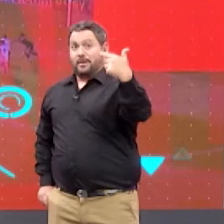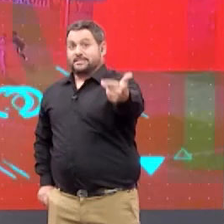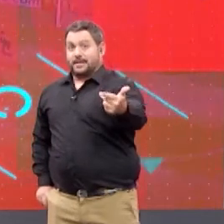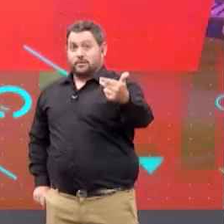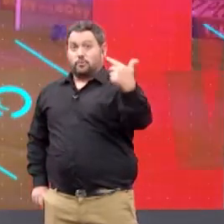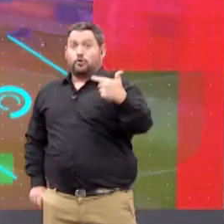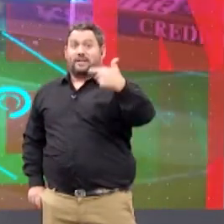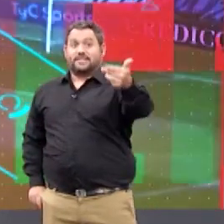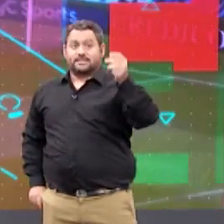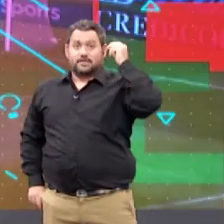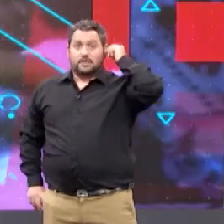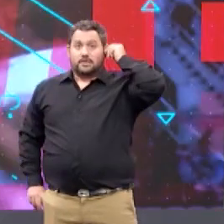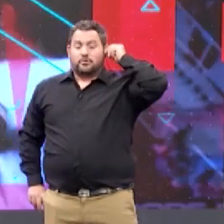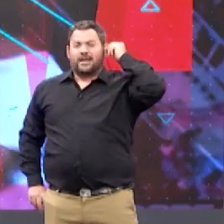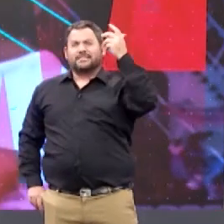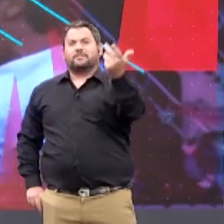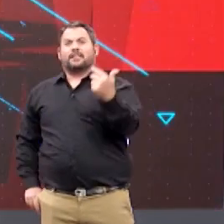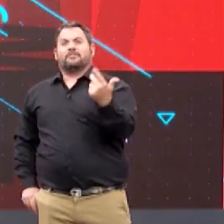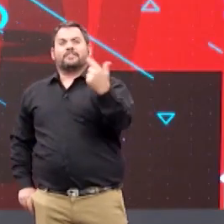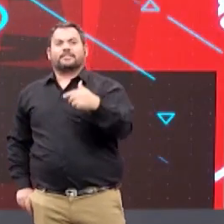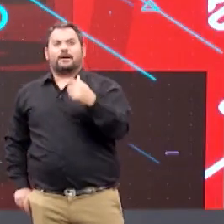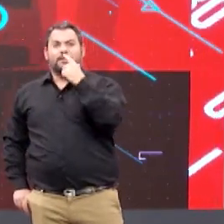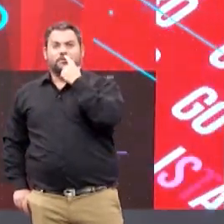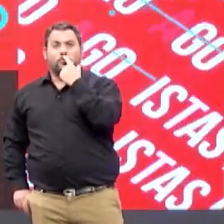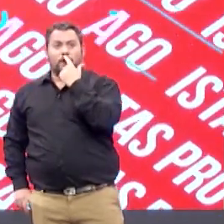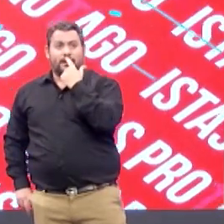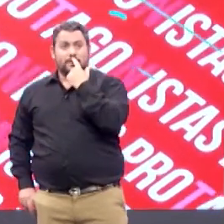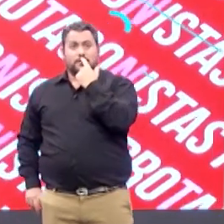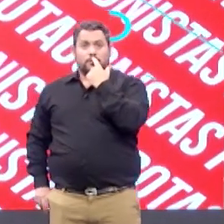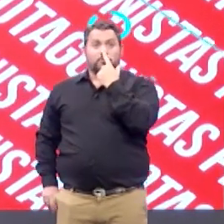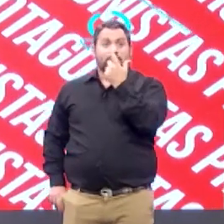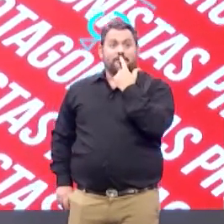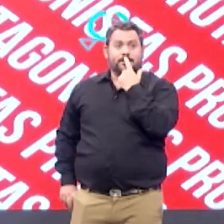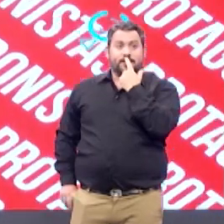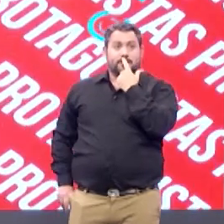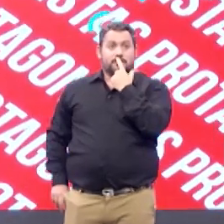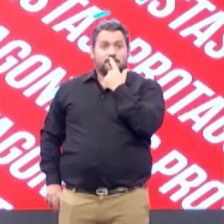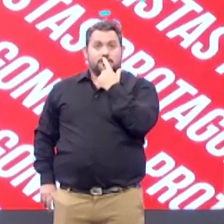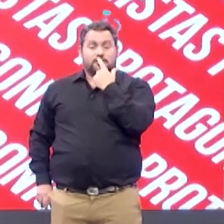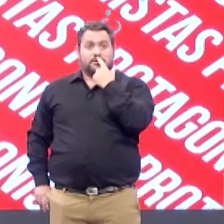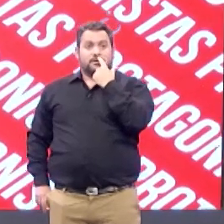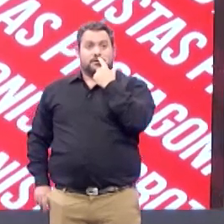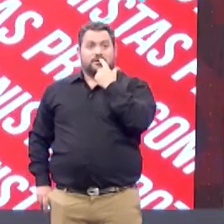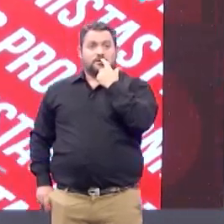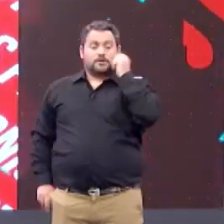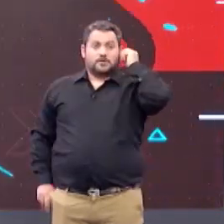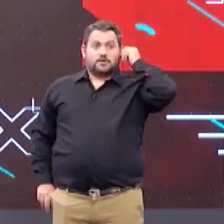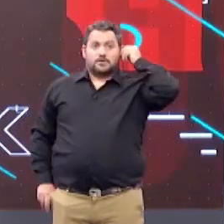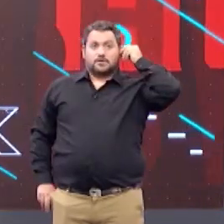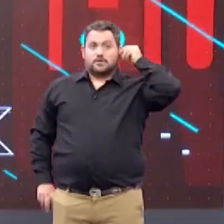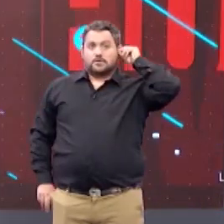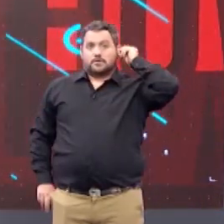sea, en eso de pensar, ¿cómo lo pensás? Porque ¿qué significa el defenderte más, Mati? ¿Como Boca? ¿Como Independiente? No. Lo que pasa es que si